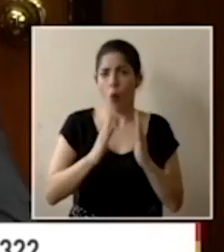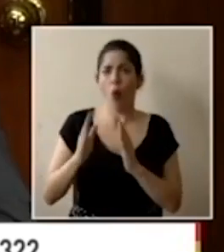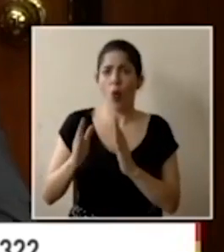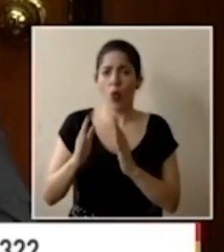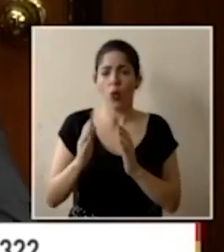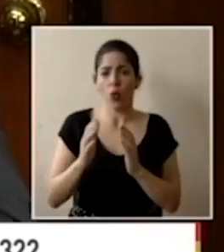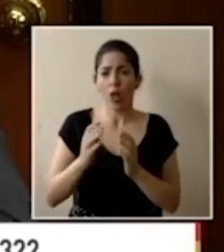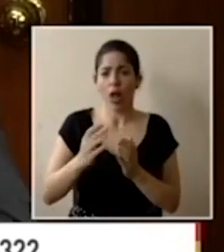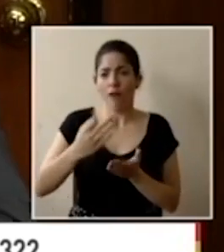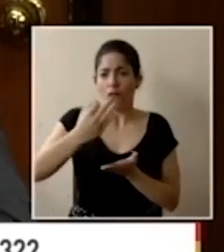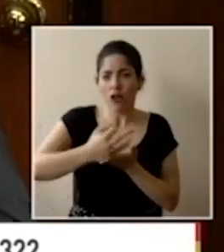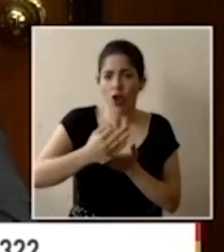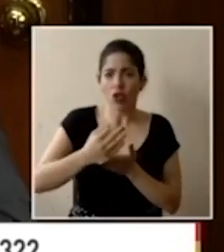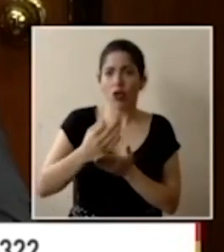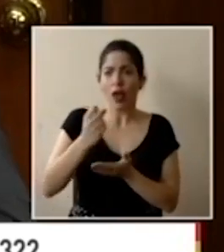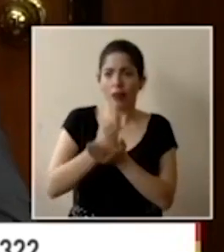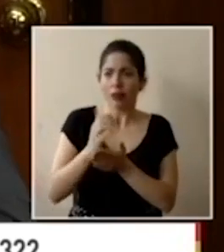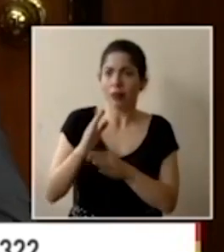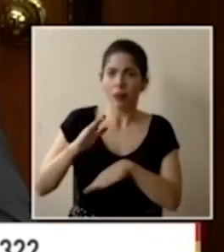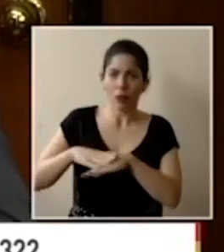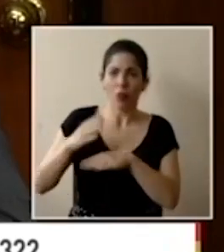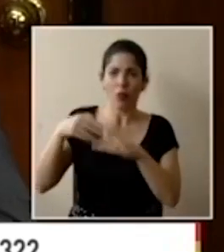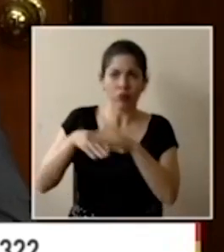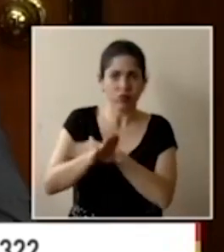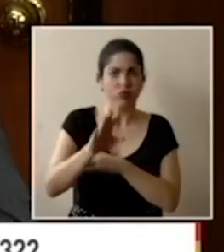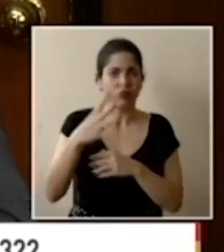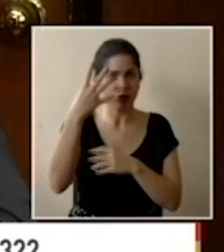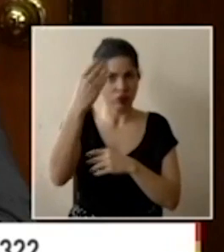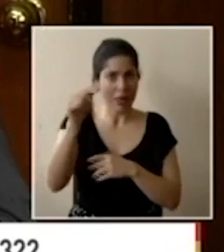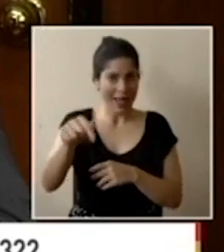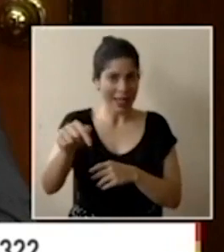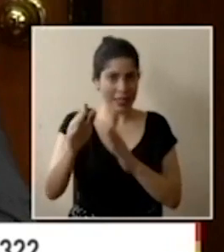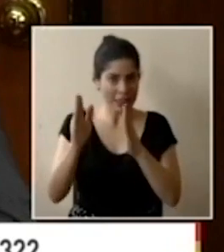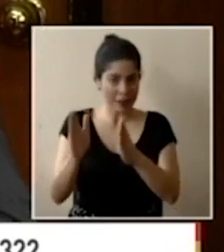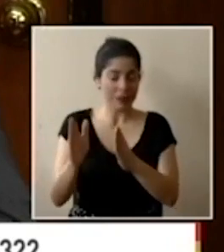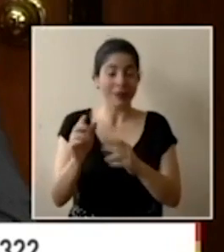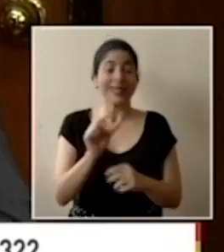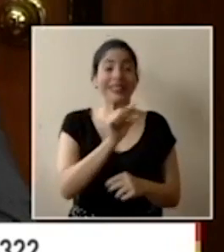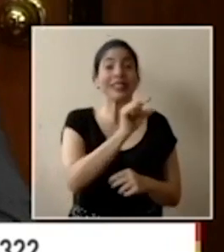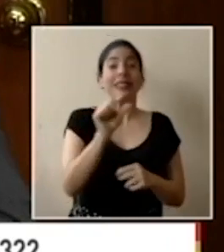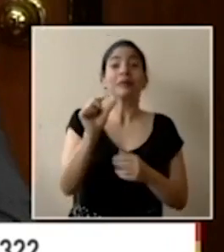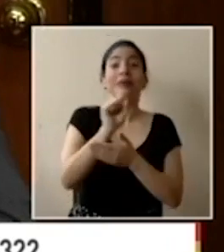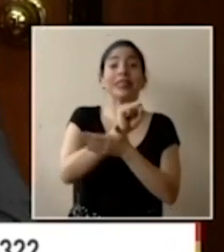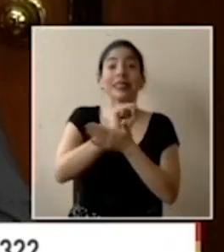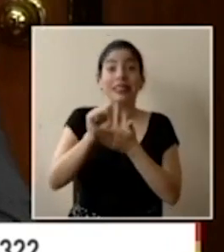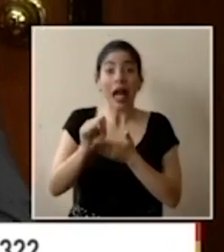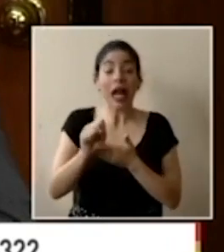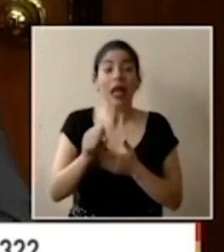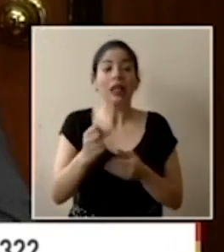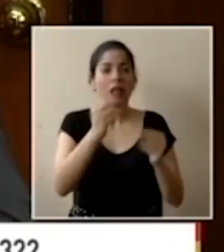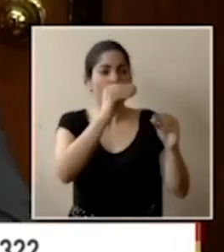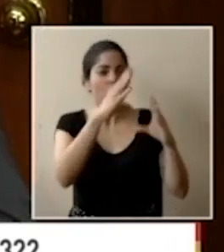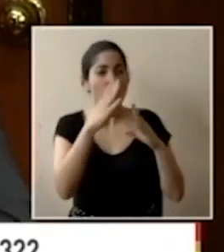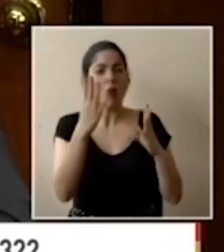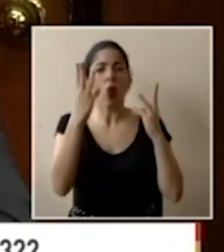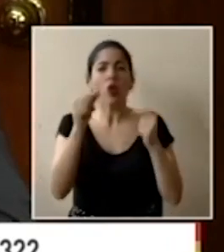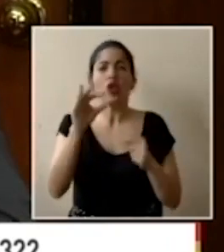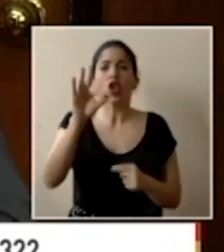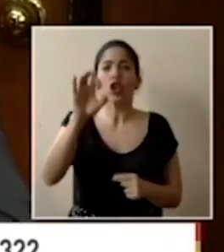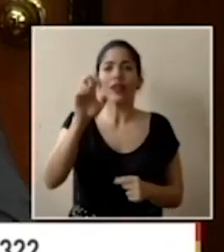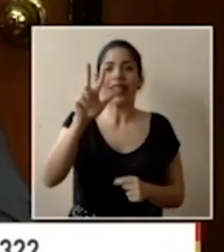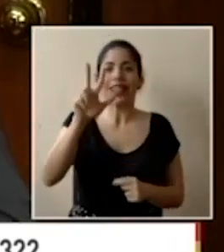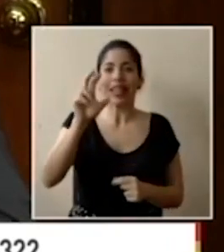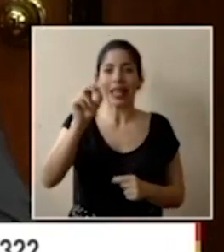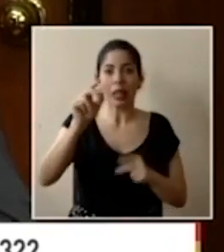por el puesto fronterizo. En el periodo de la Semana Santa tuvimos